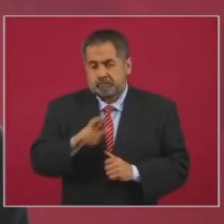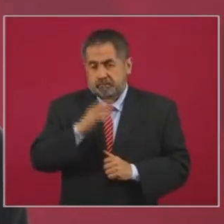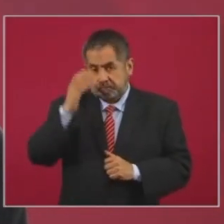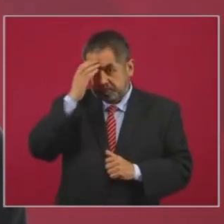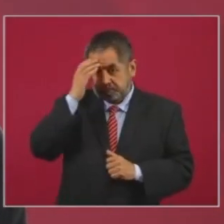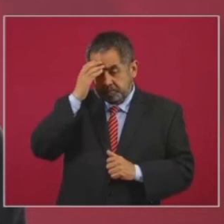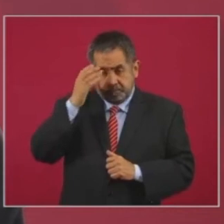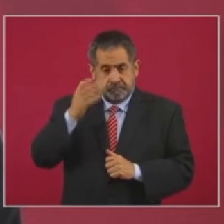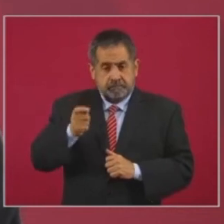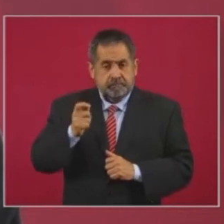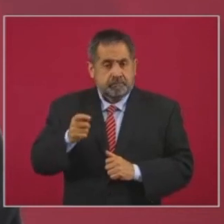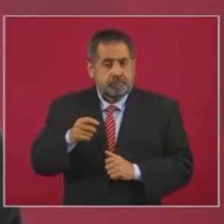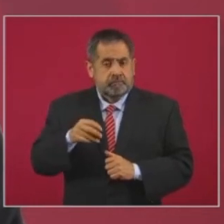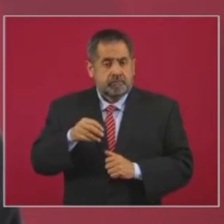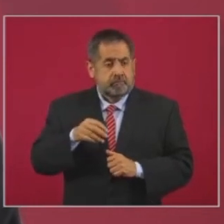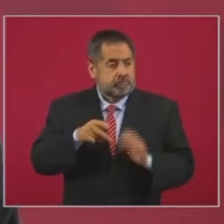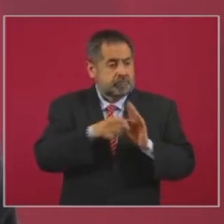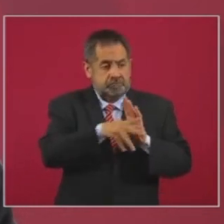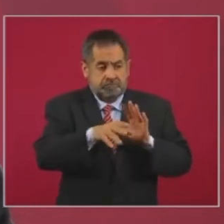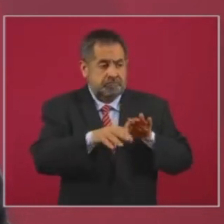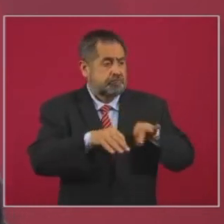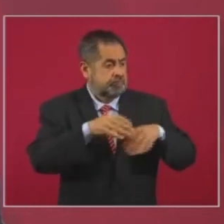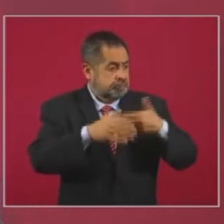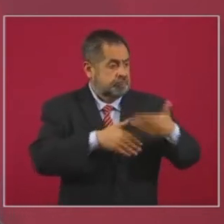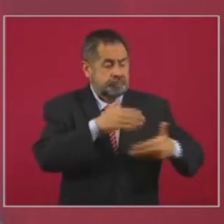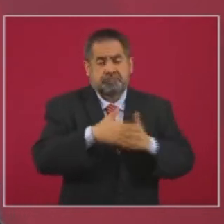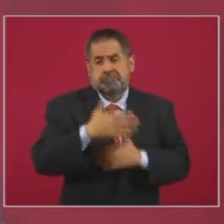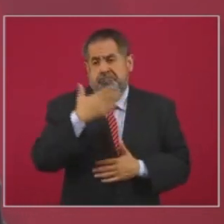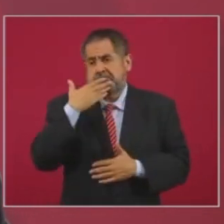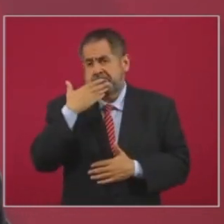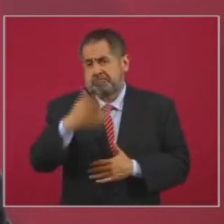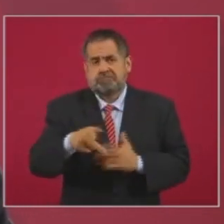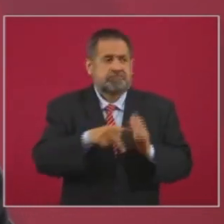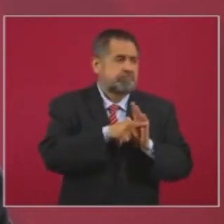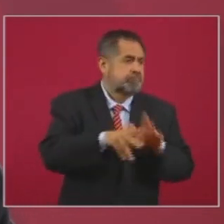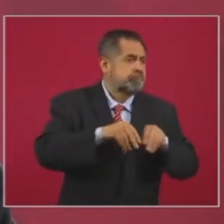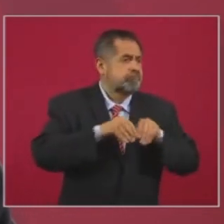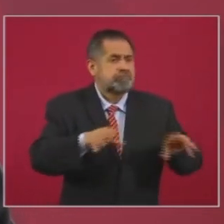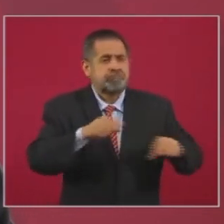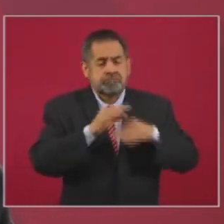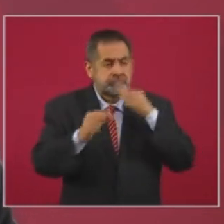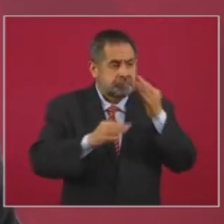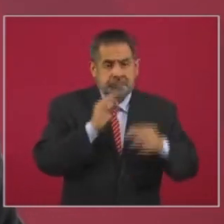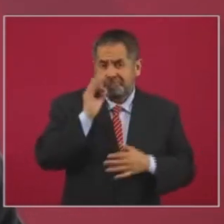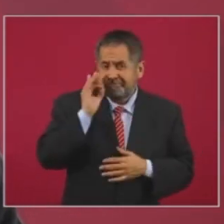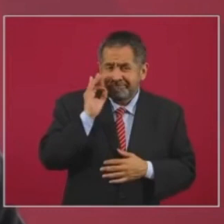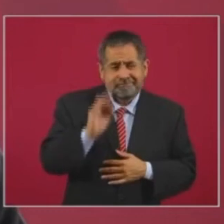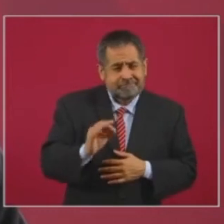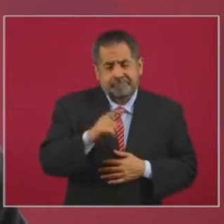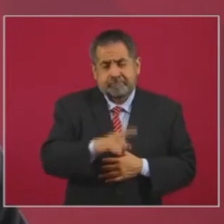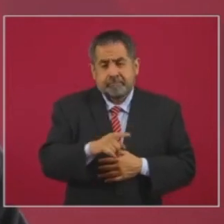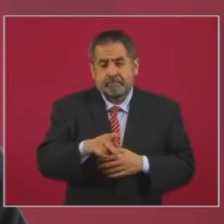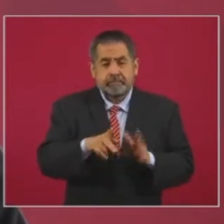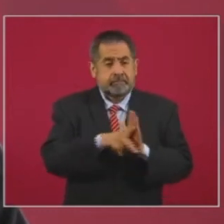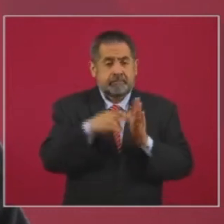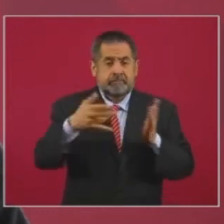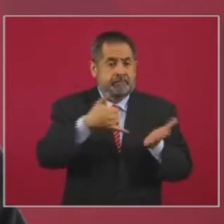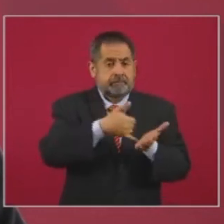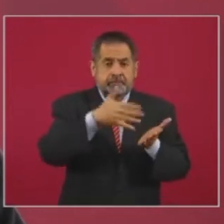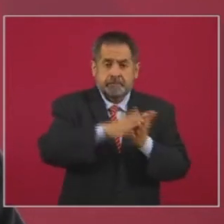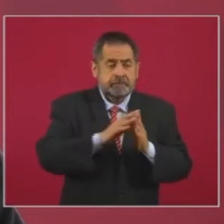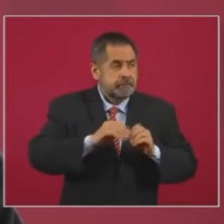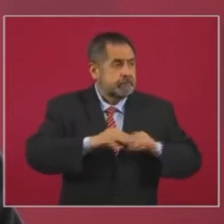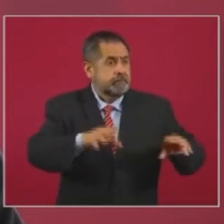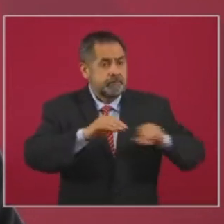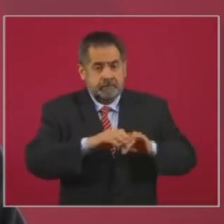reconocemos la labor de la prensa, de manera muy especial de la prensa en los